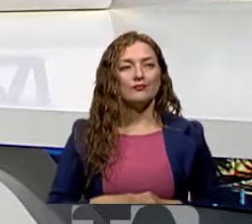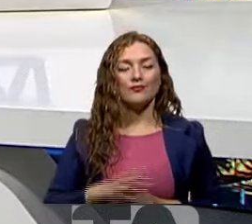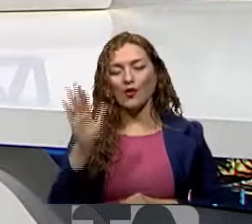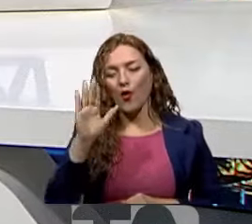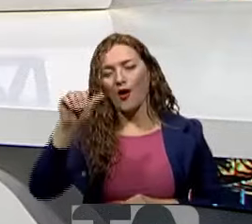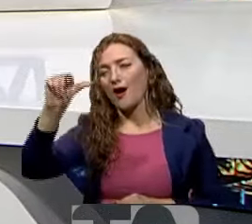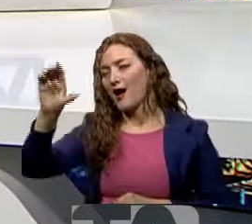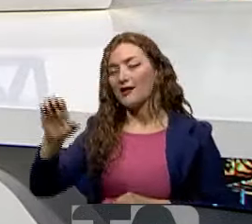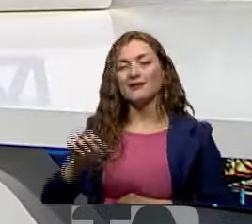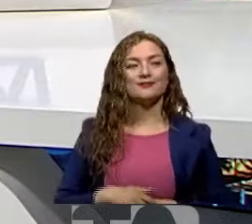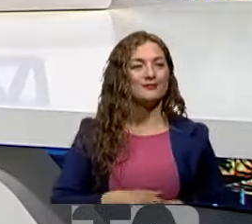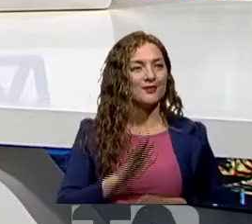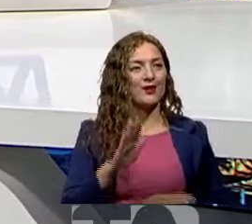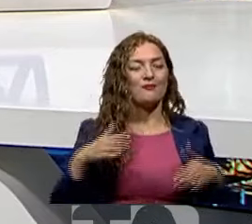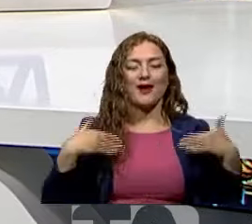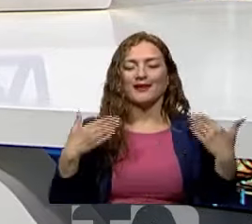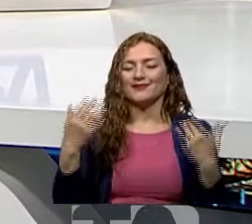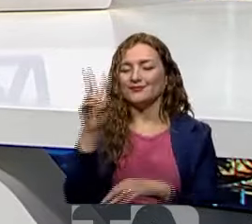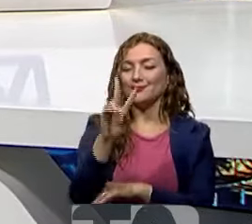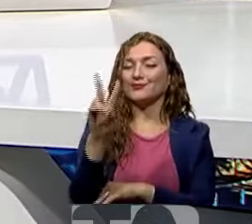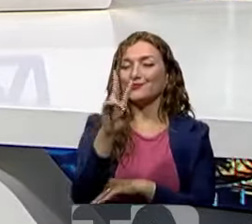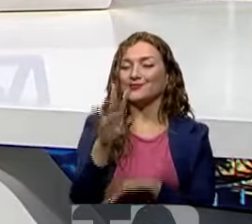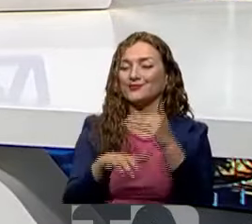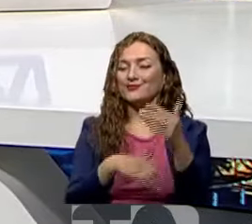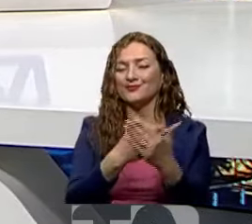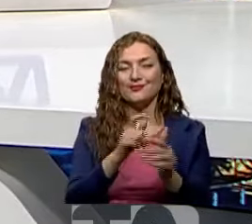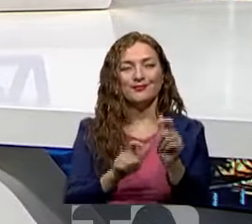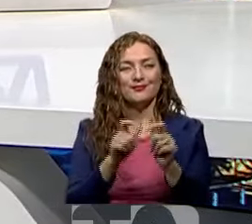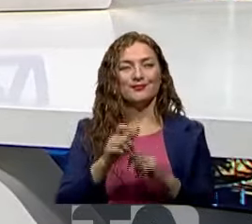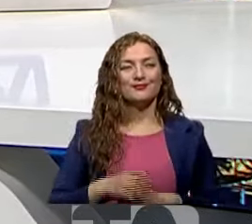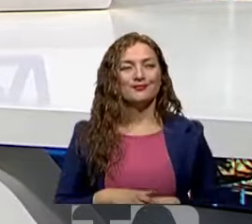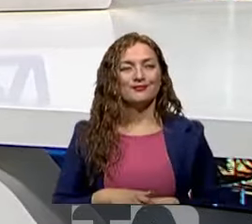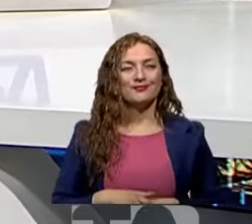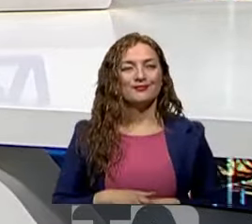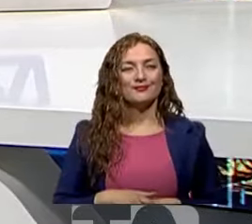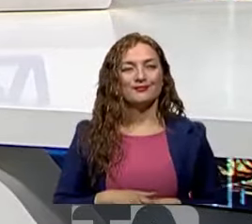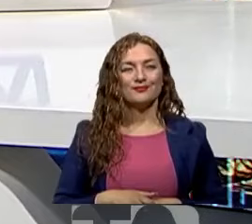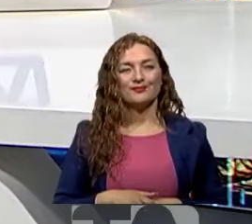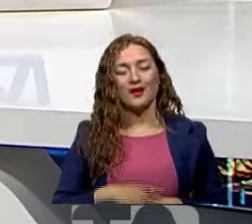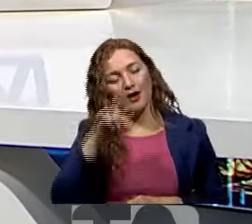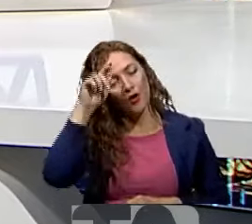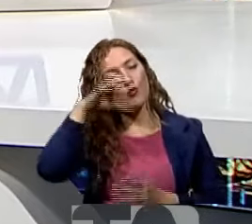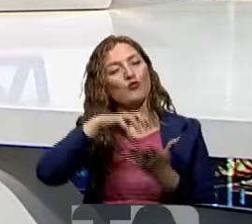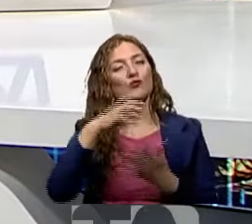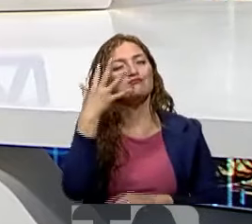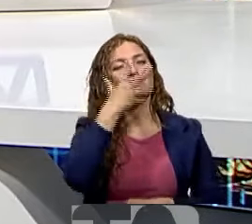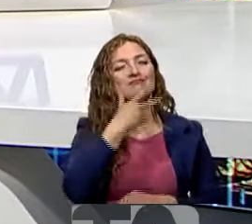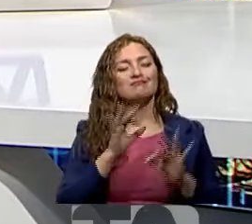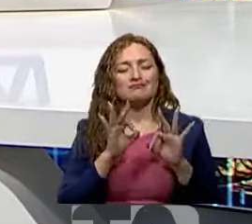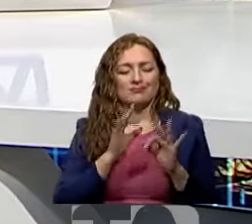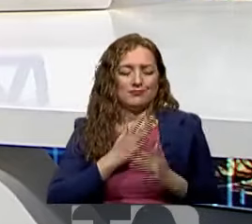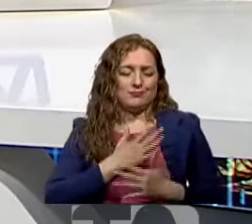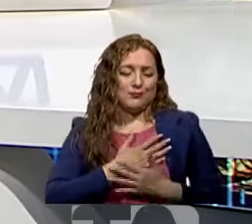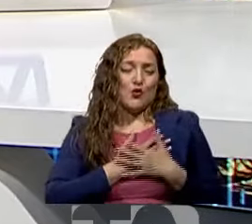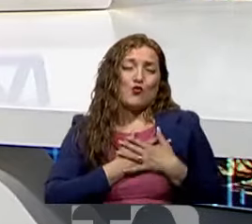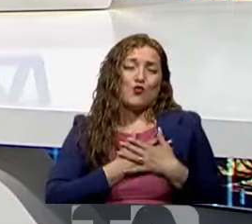Hola, hola, Ale. Hola, hola, feliz viernes, gente bonita en casita. Hoy vamos a recordar una provincia maravillosa que nos tiene el corazón,